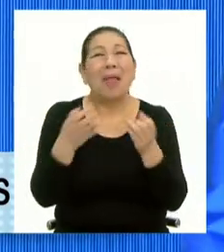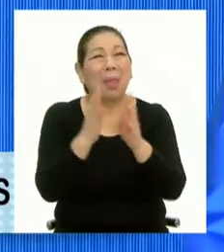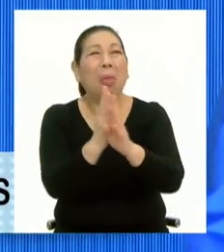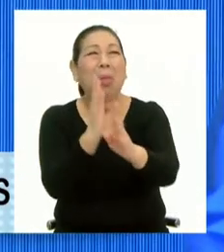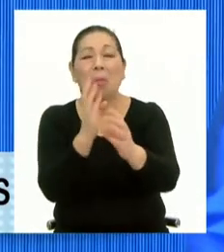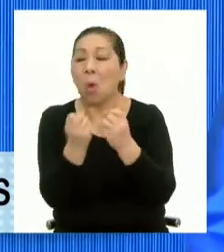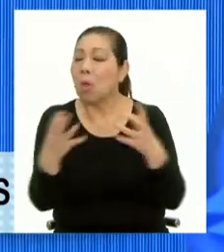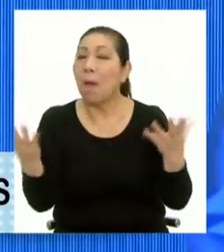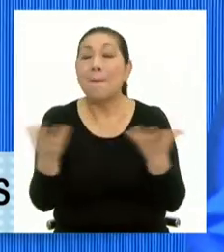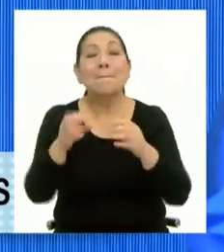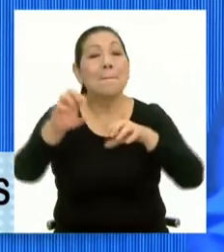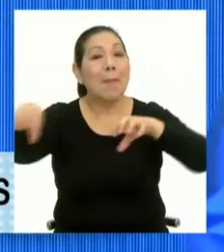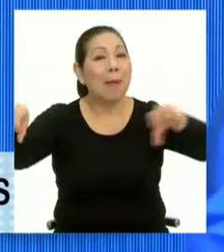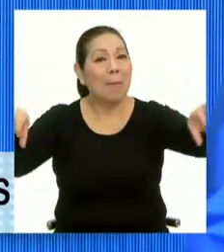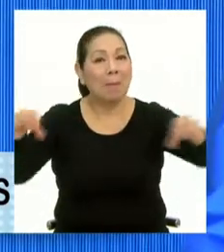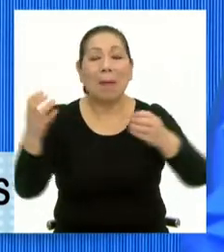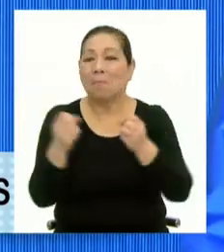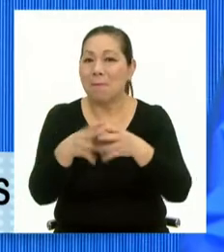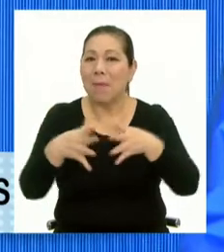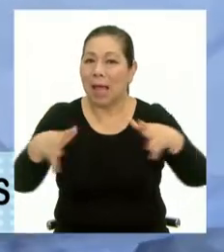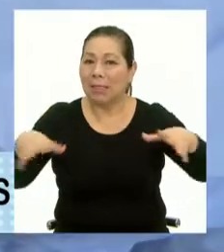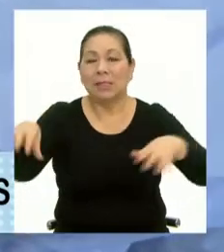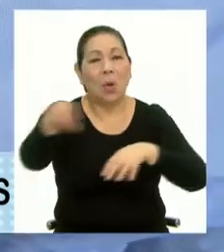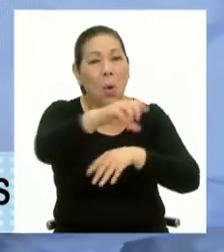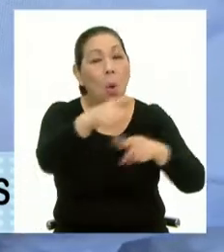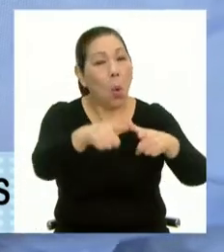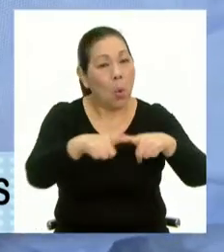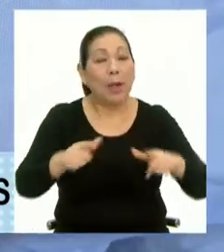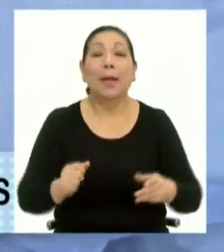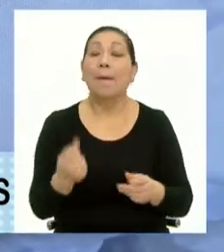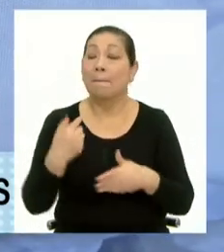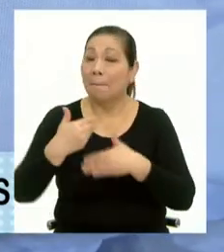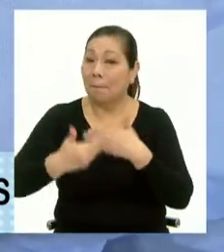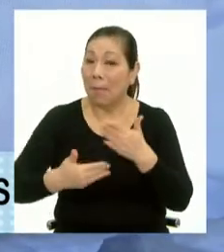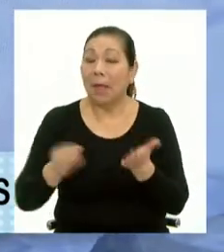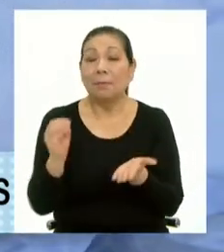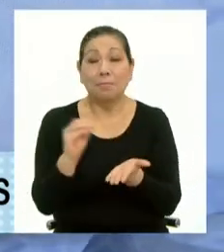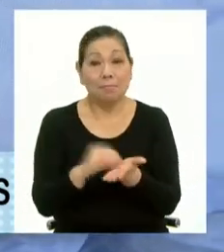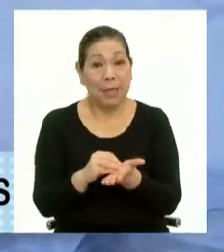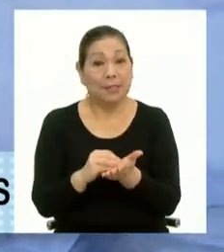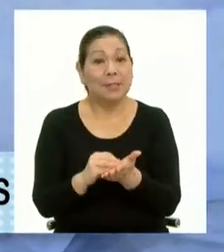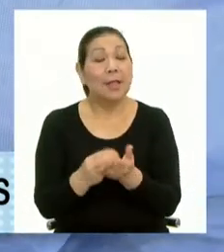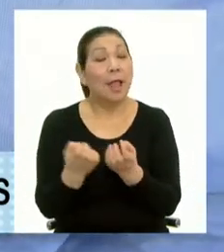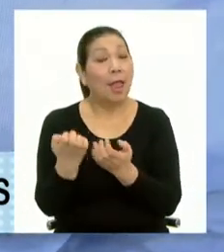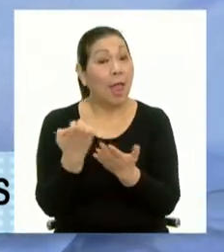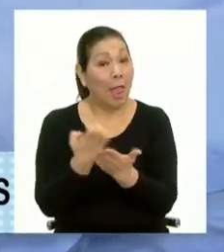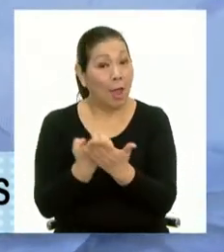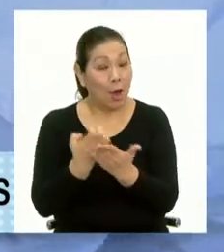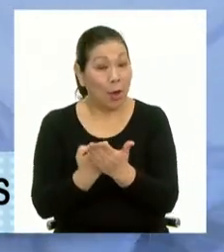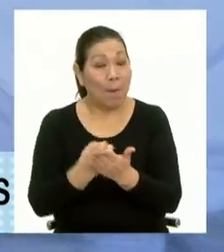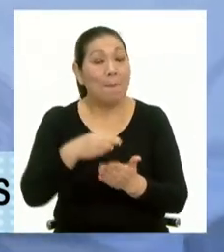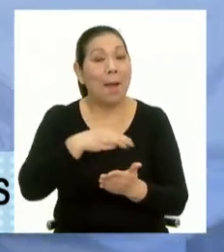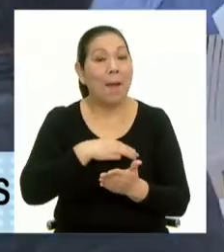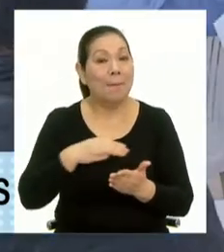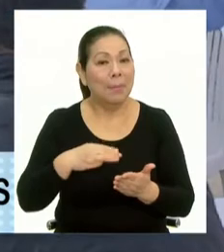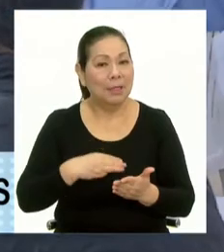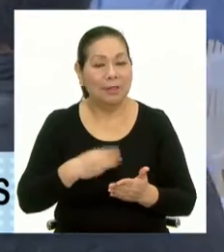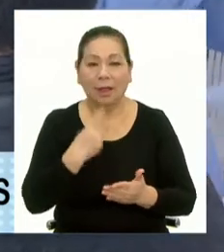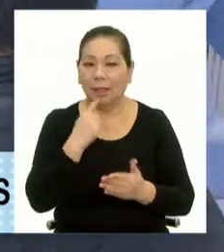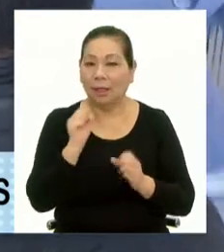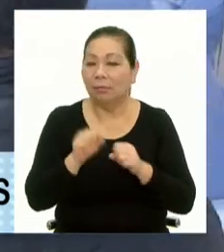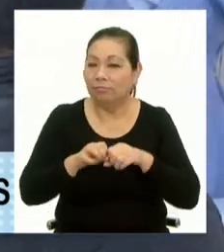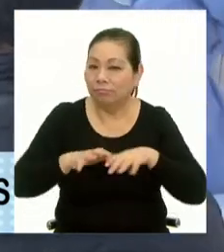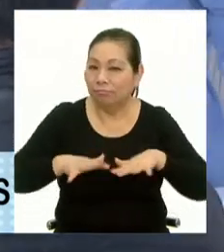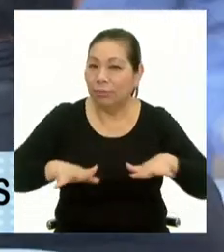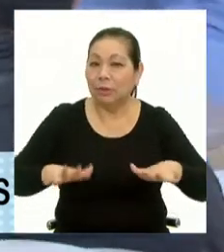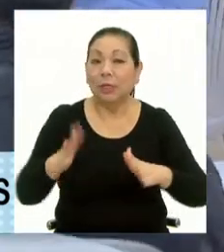de personas en cada centro de vacunación. Para seguir con la reactivación de la economía, el ministro agregó que se